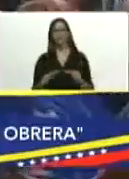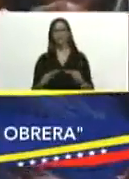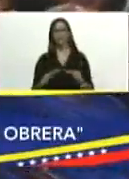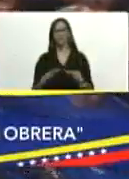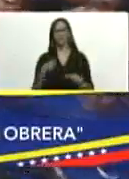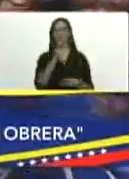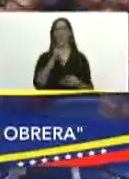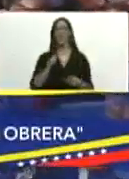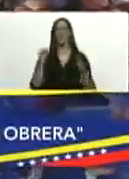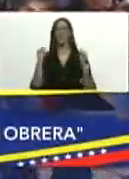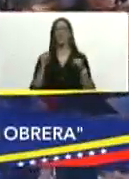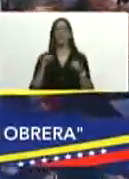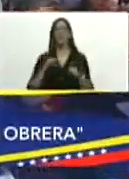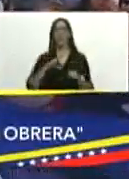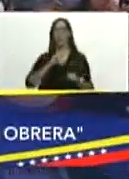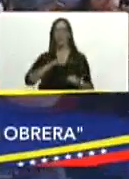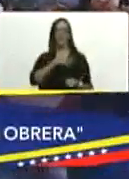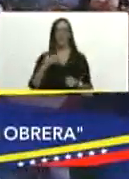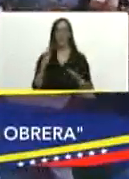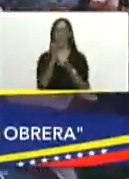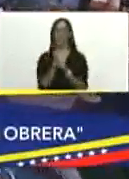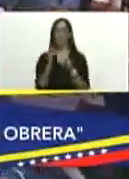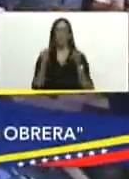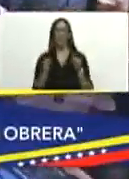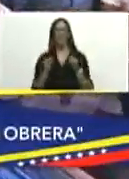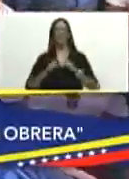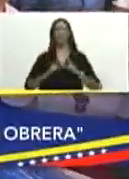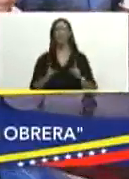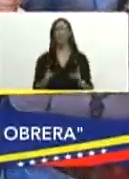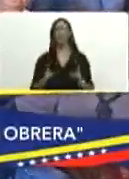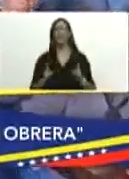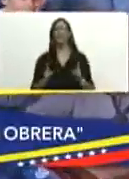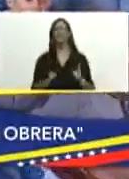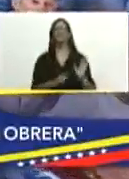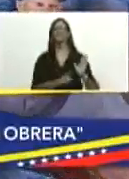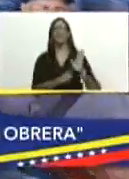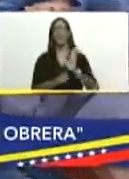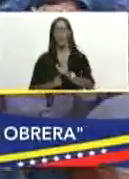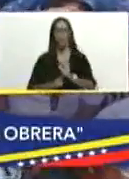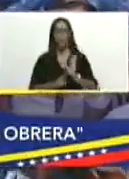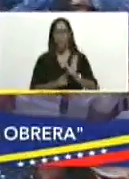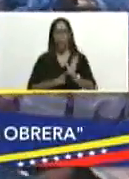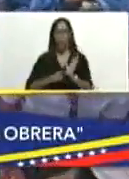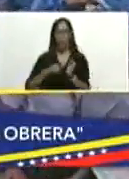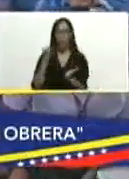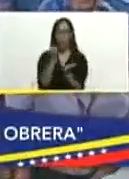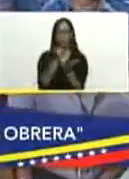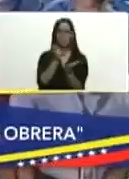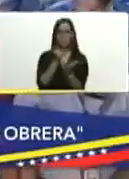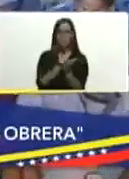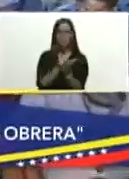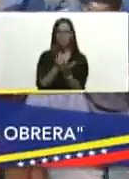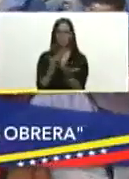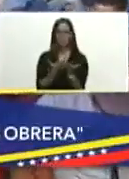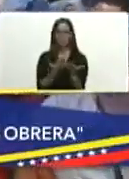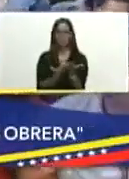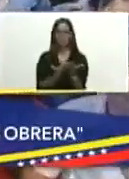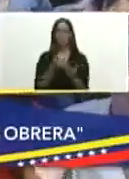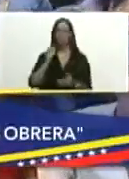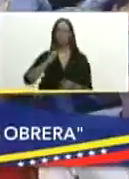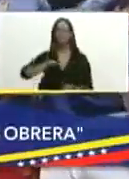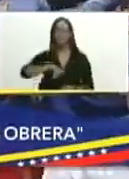en su momento no quisieron confiar en esto pero demostramos con hechos que sí se pudo